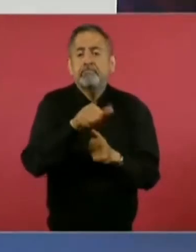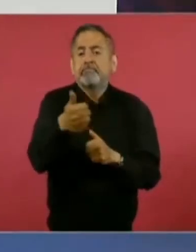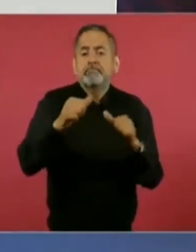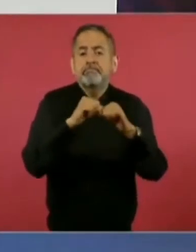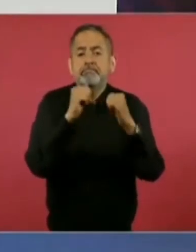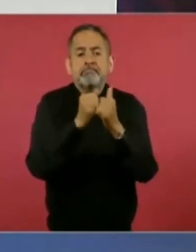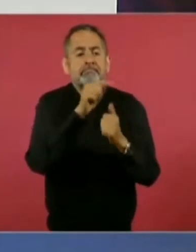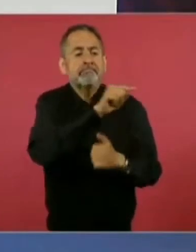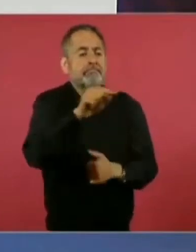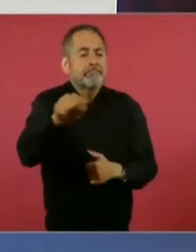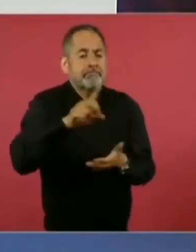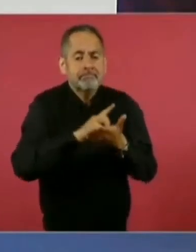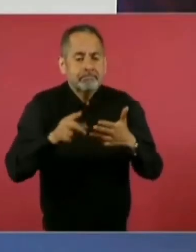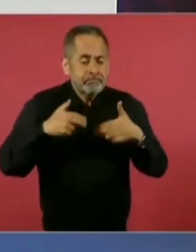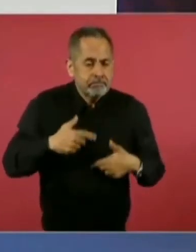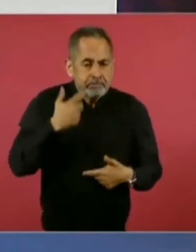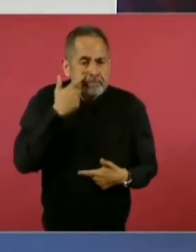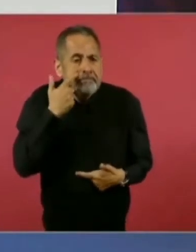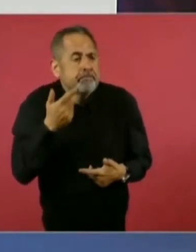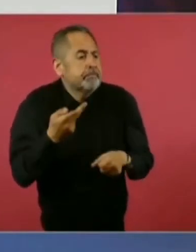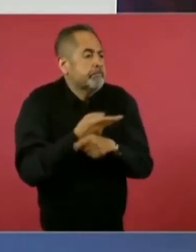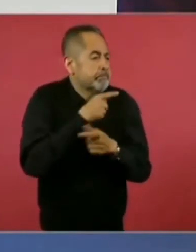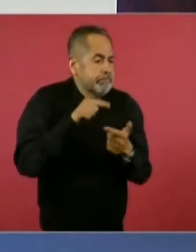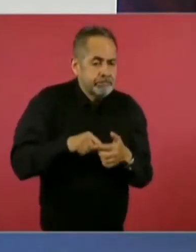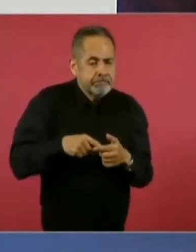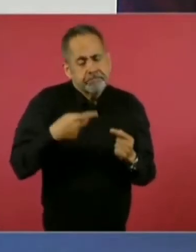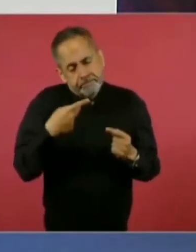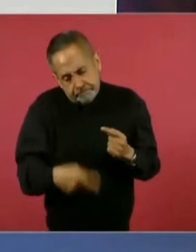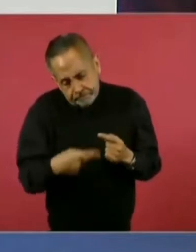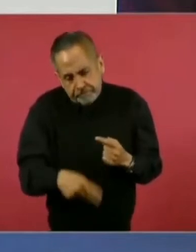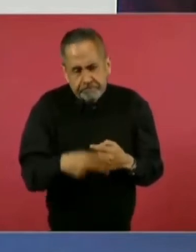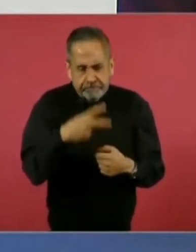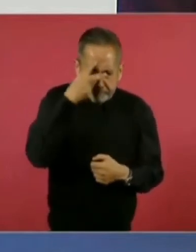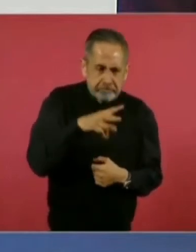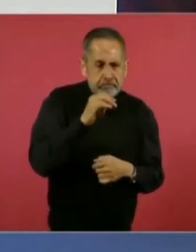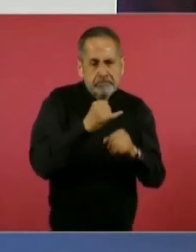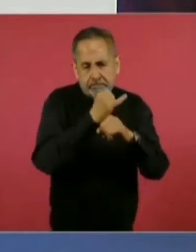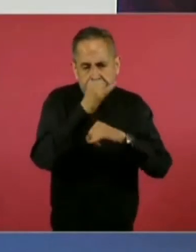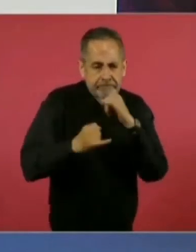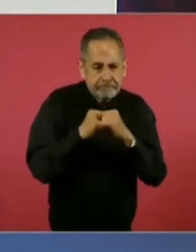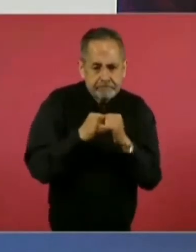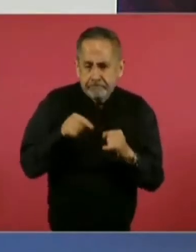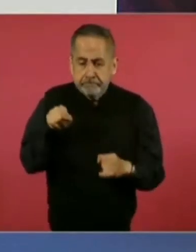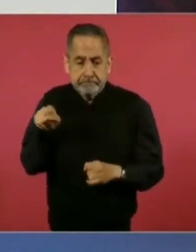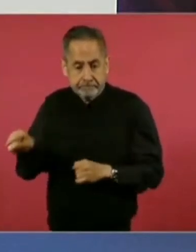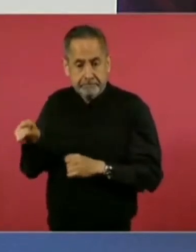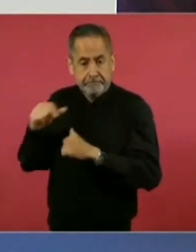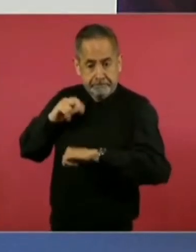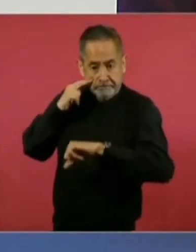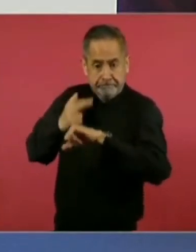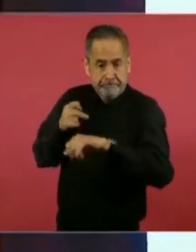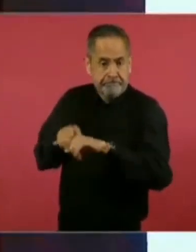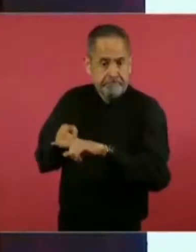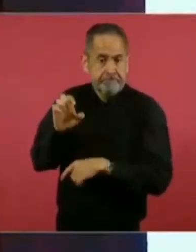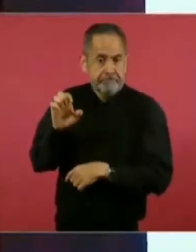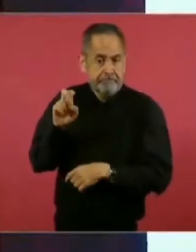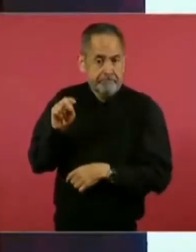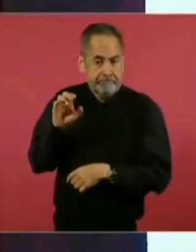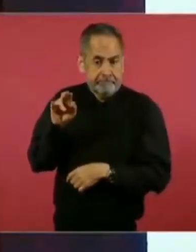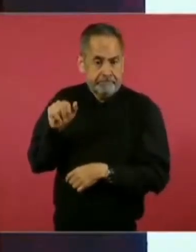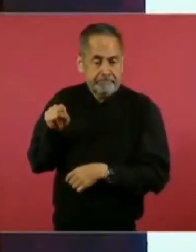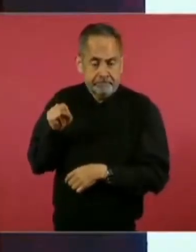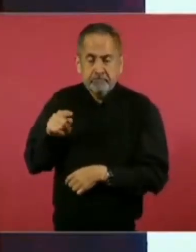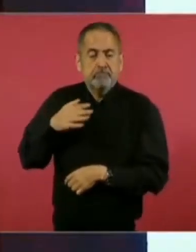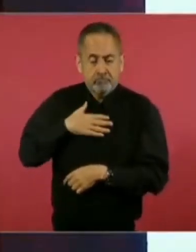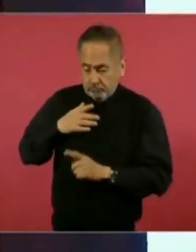de defensa de derechos humanos nacionales y extranjeras. Asimismo, le